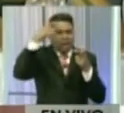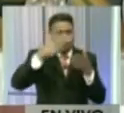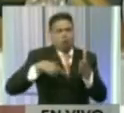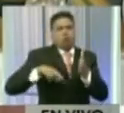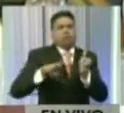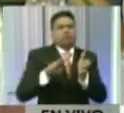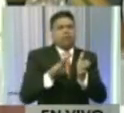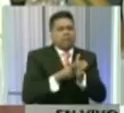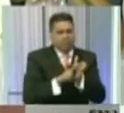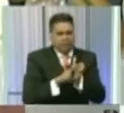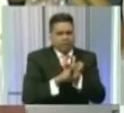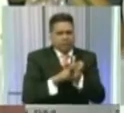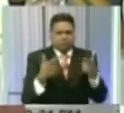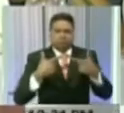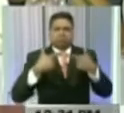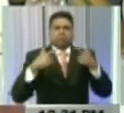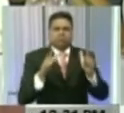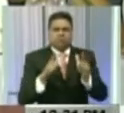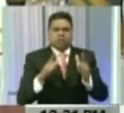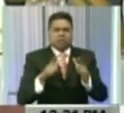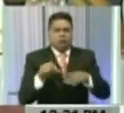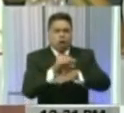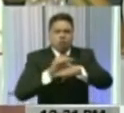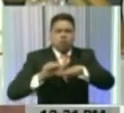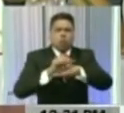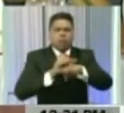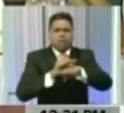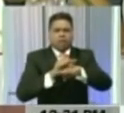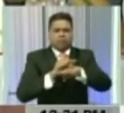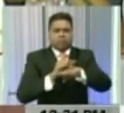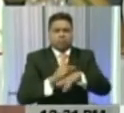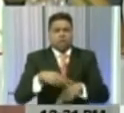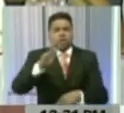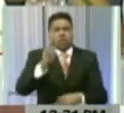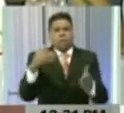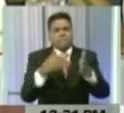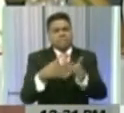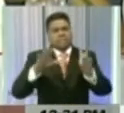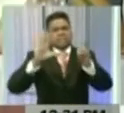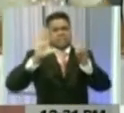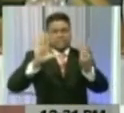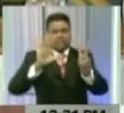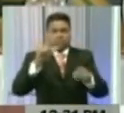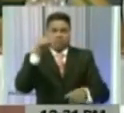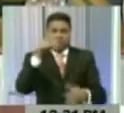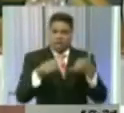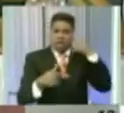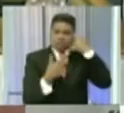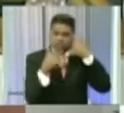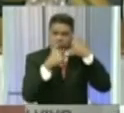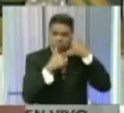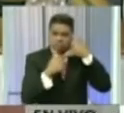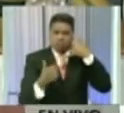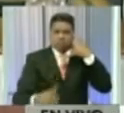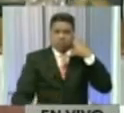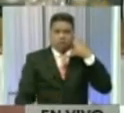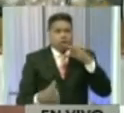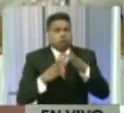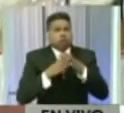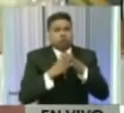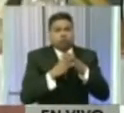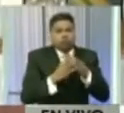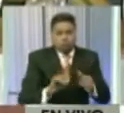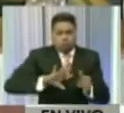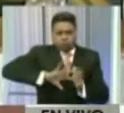renacionalizó y mira la CAN TV, el 2007. Esa CAN TV, todo lo que se llevaban